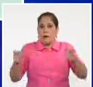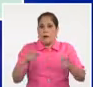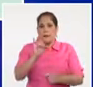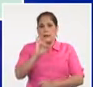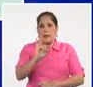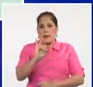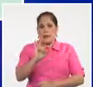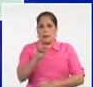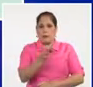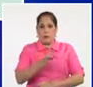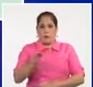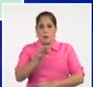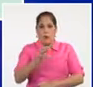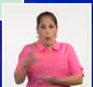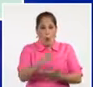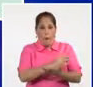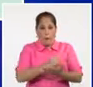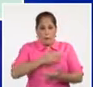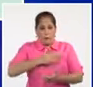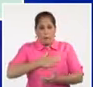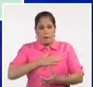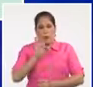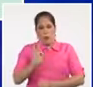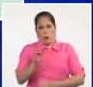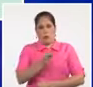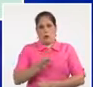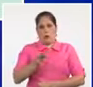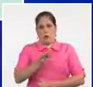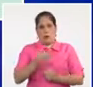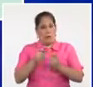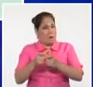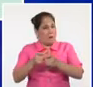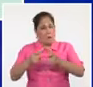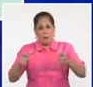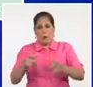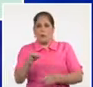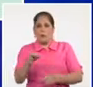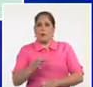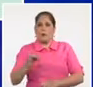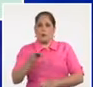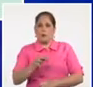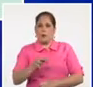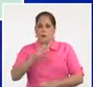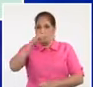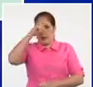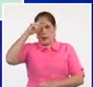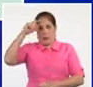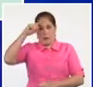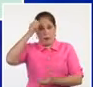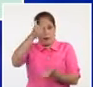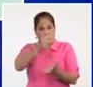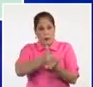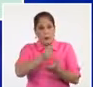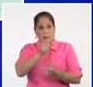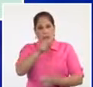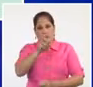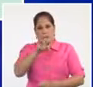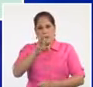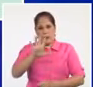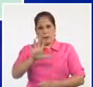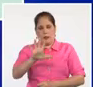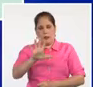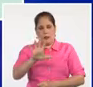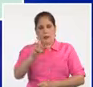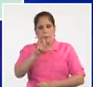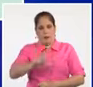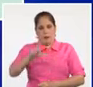sus 8 municipios y la cifra más elevada en el municipio de Santi Espíritu con 135,